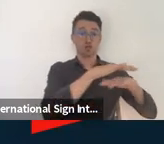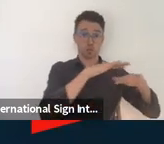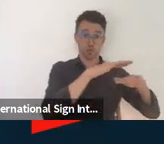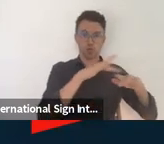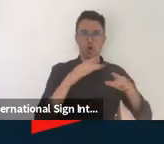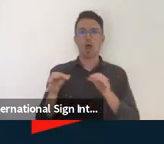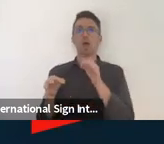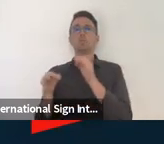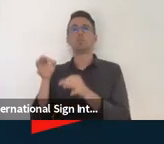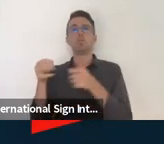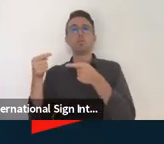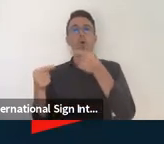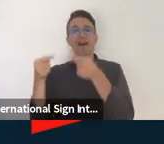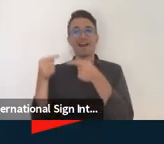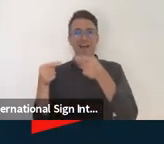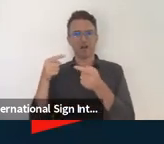departamento